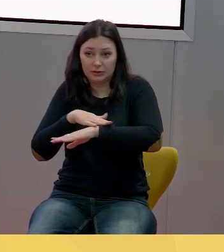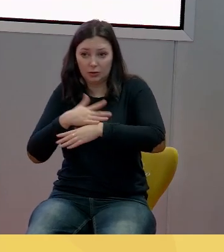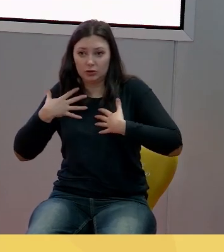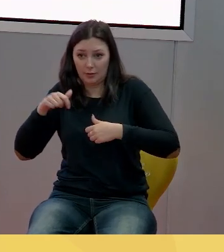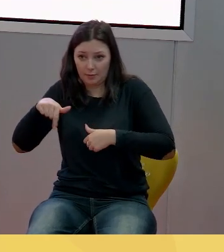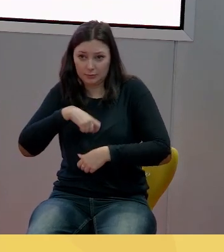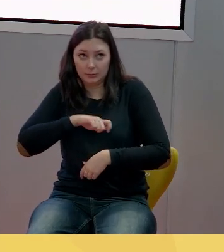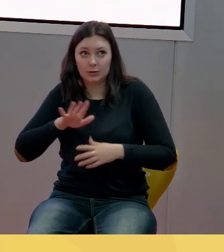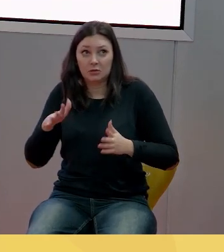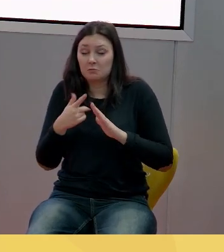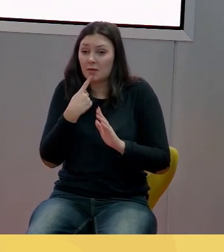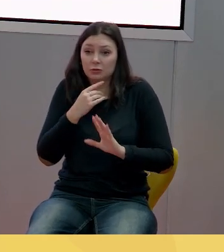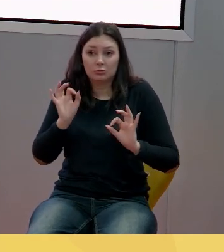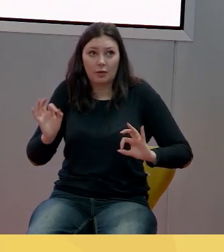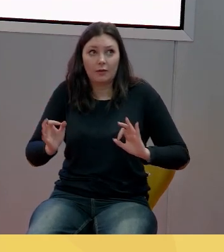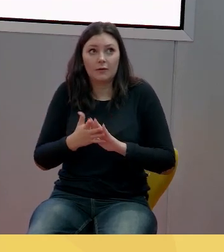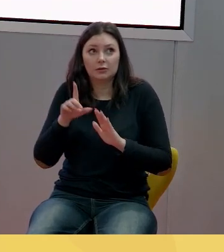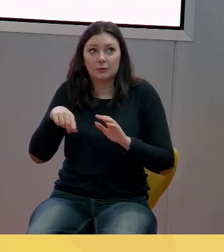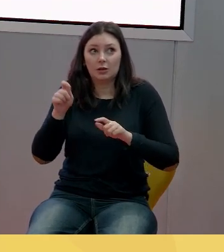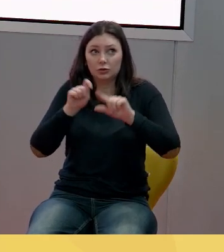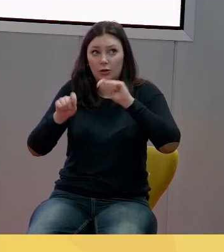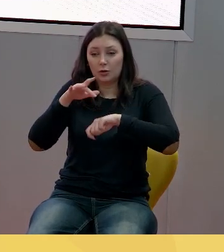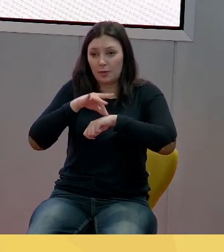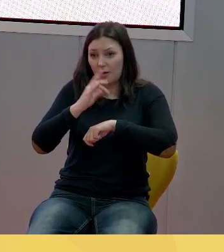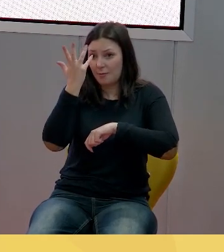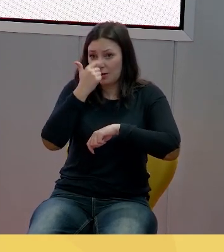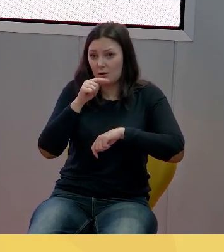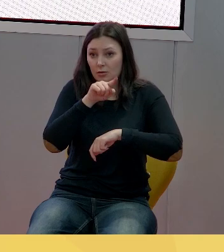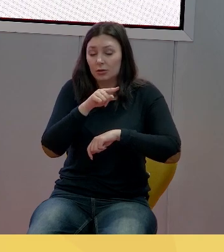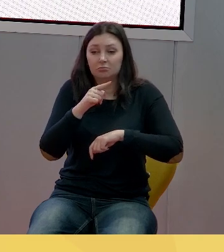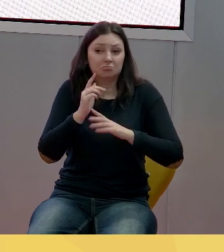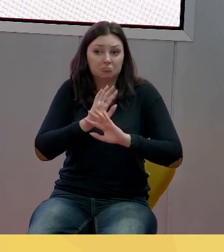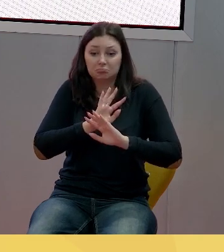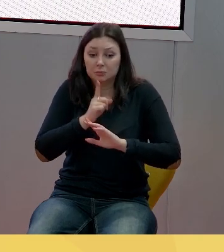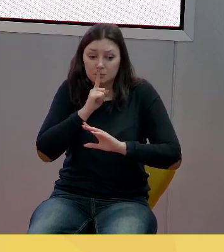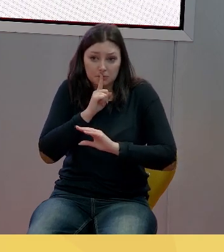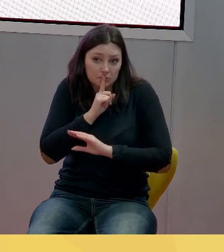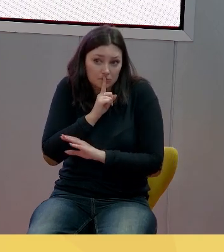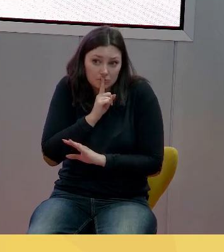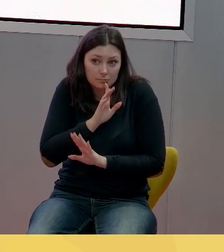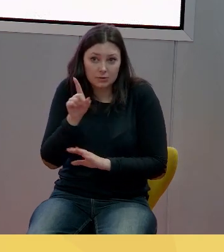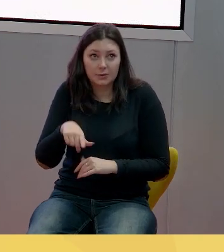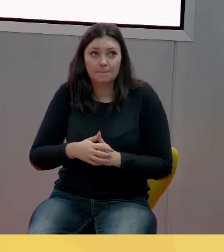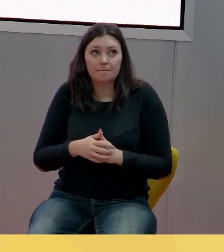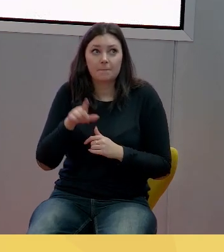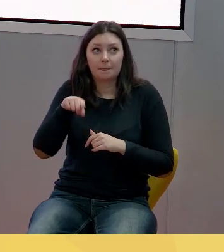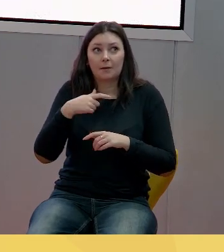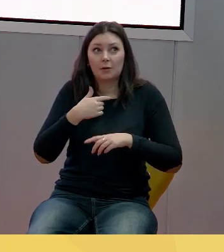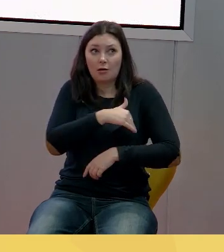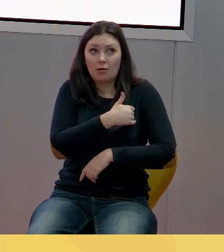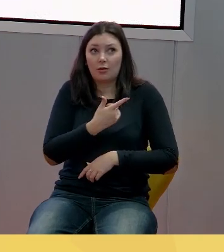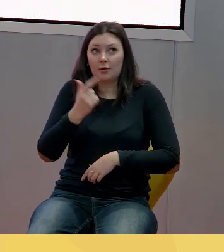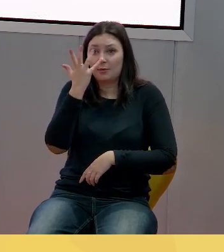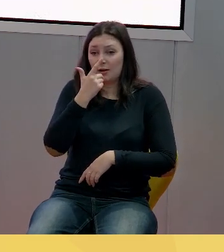nada. La Asociación Médica Americana, que es la principal asociación de este tipo en Estados Unidos, tampoco ha dicho nada. La Academia Americana de Pediatría